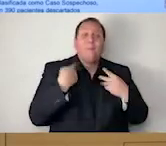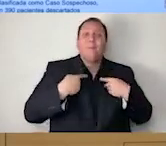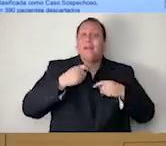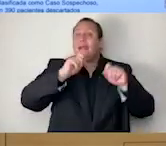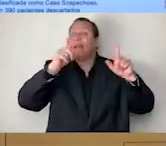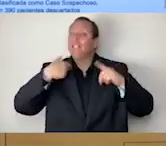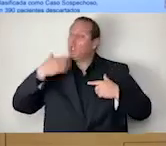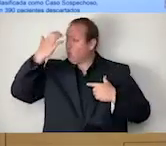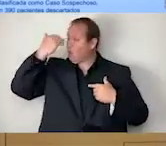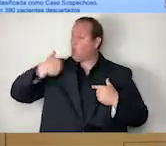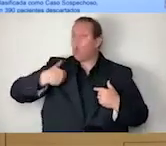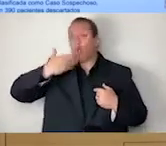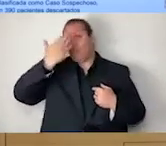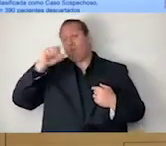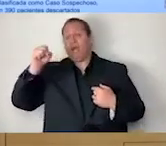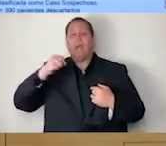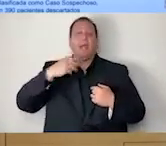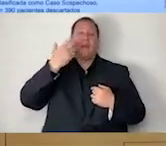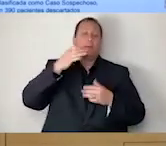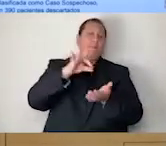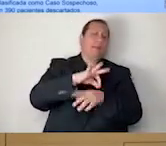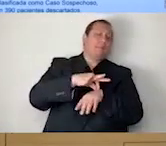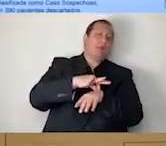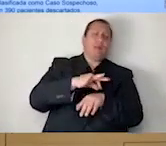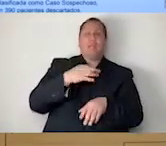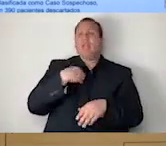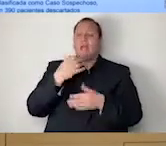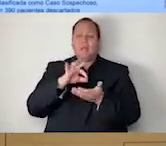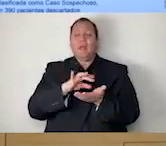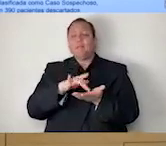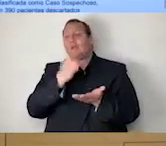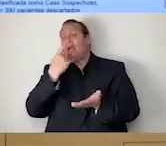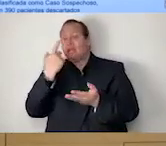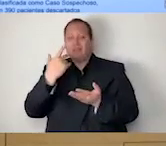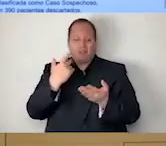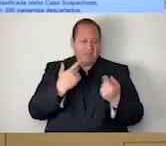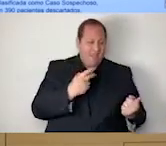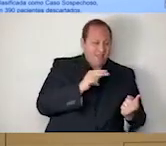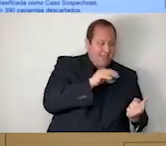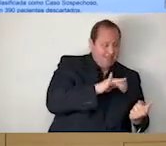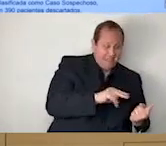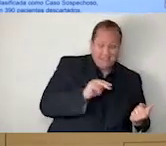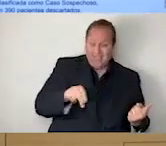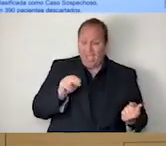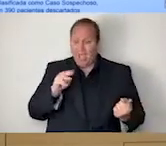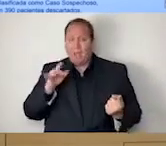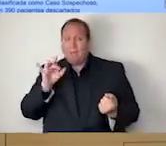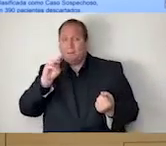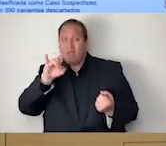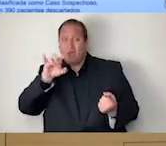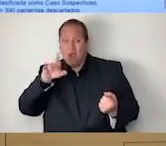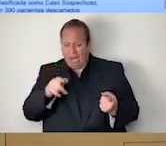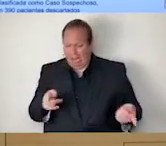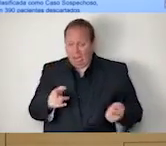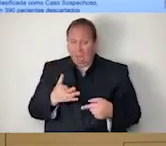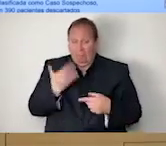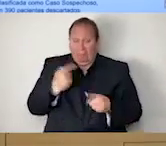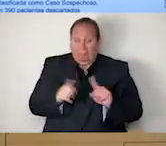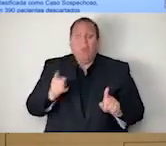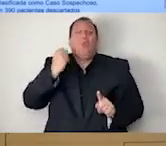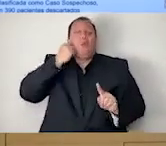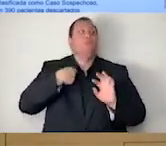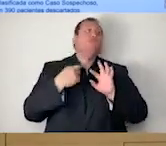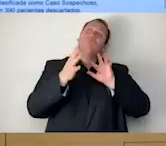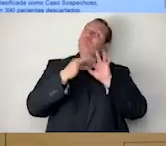nazi y un mejoral entonces pero se escriben y tienen una página y están alarmando la gente diciéndole mentiras no